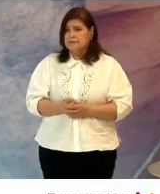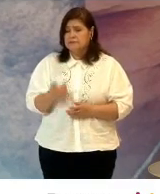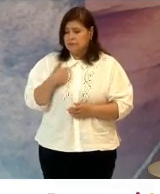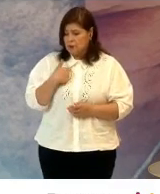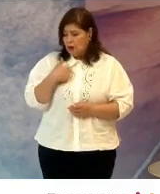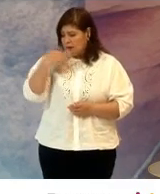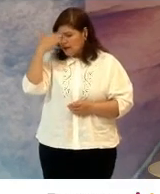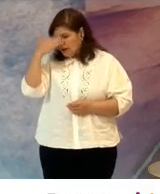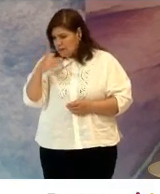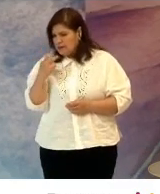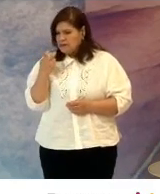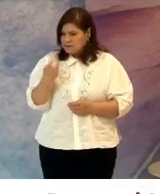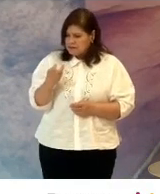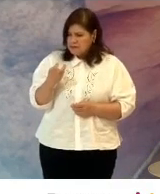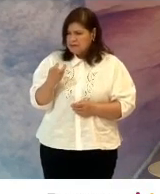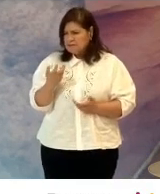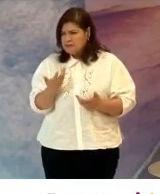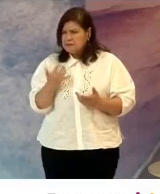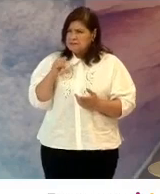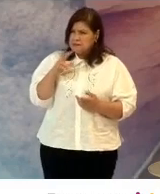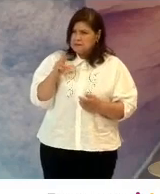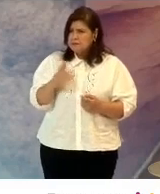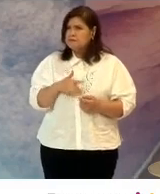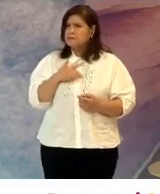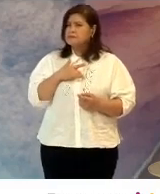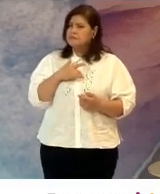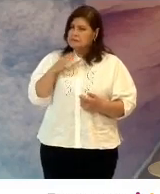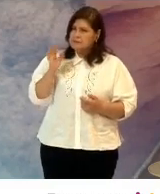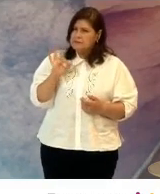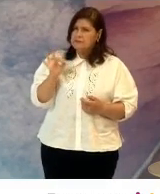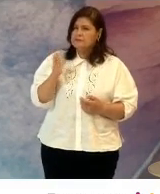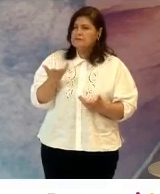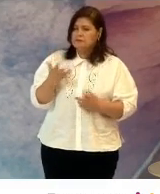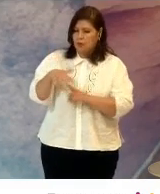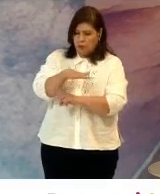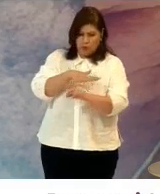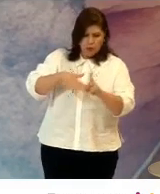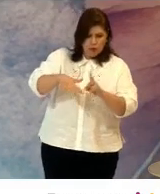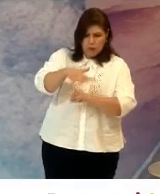sabríamos sobre esto, a menos de que creemos espacios como este.